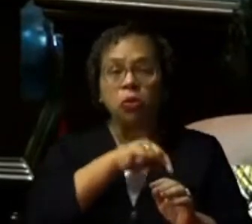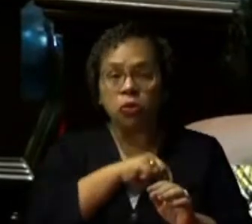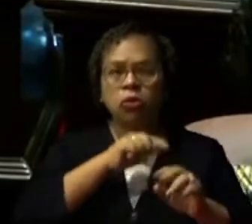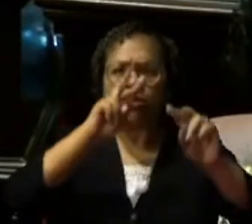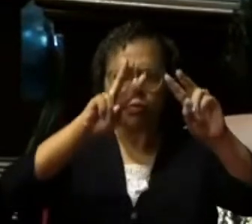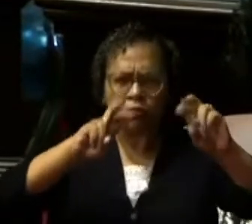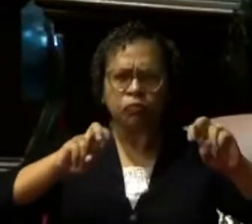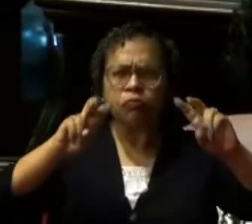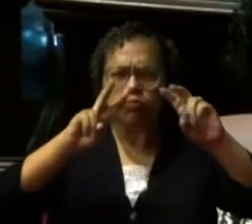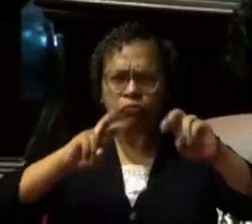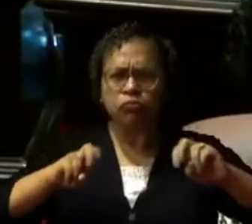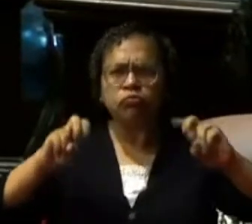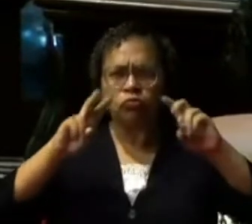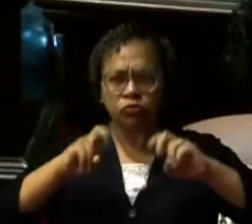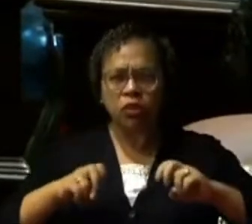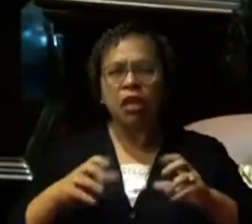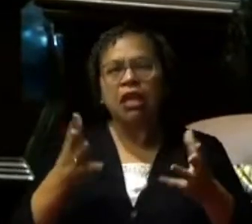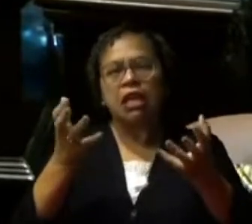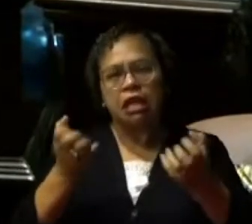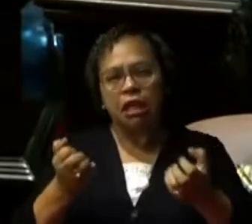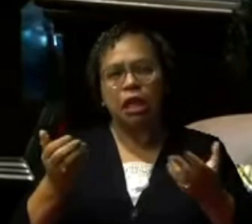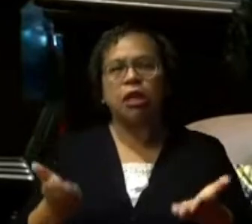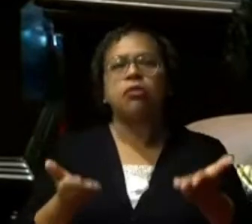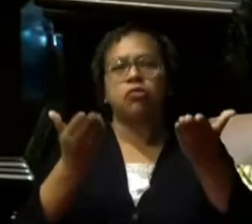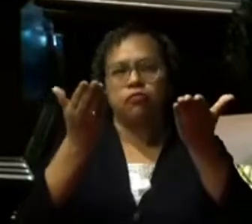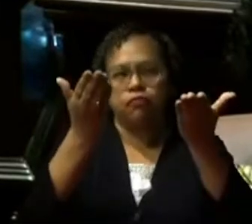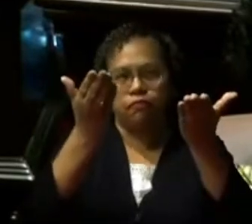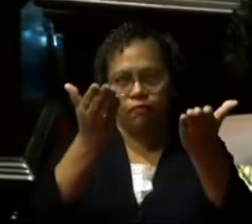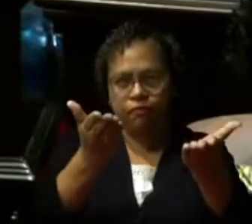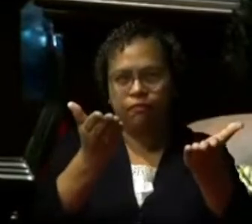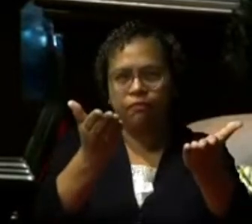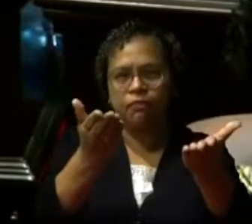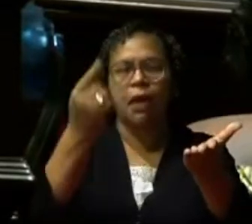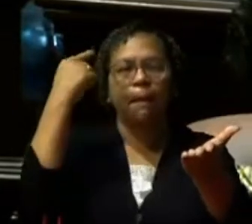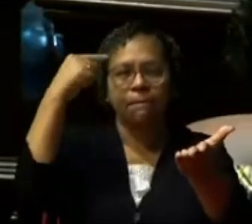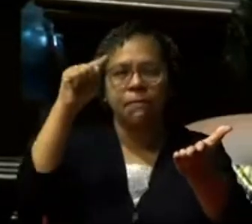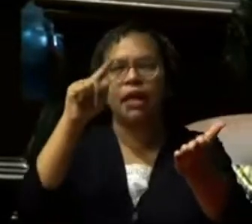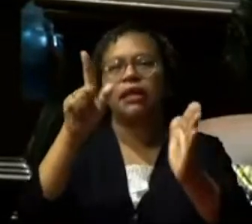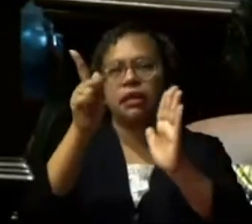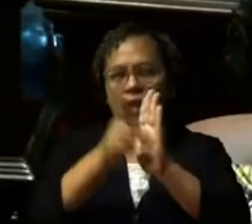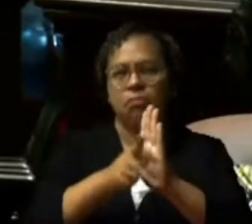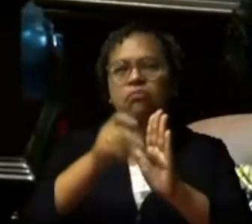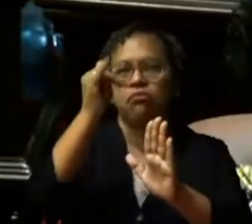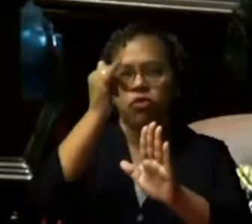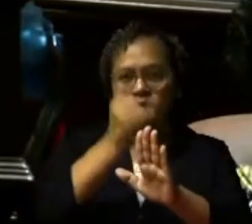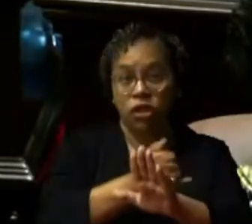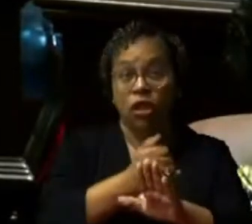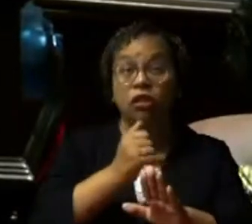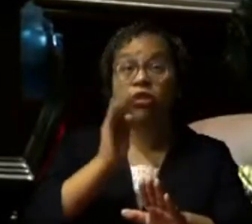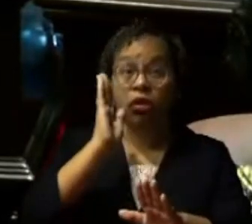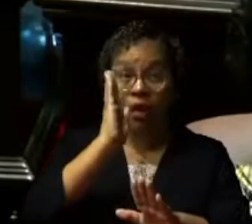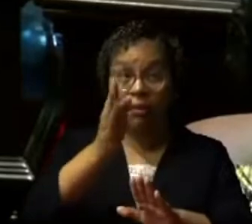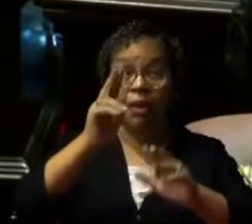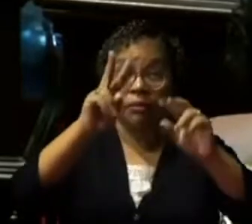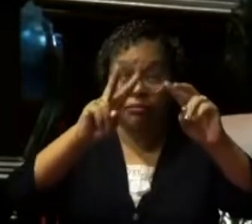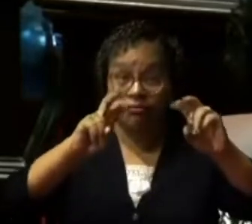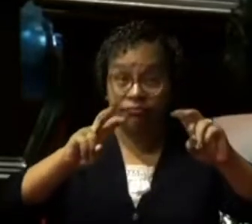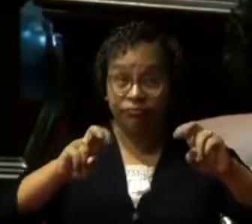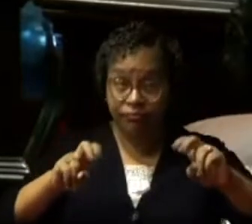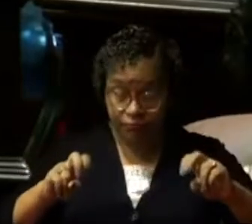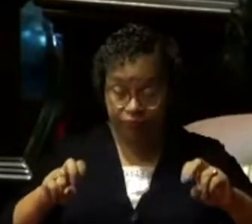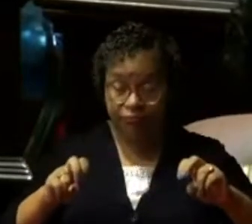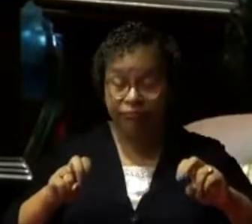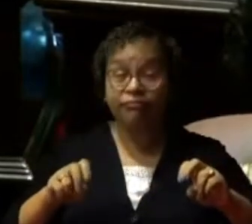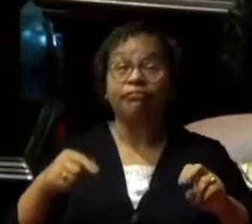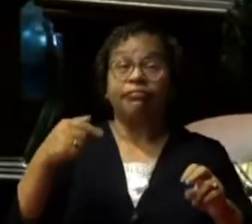gustaría presentárselo a la comisión, que debe ser apoderada ahora, que este proyecto va a ser tomado en consideración. Habiendo hecho esa explicación y esta motivación de